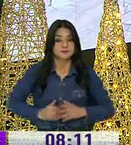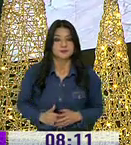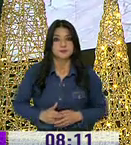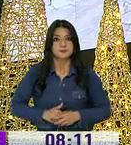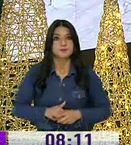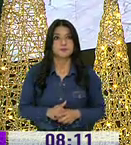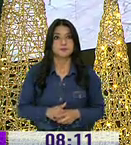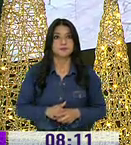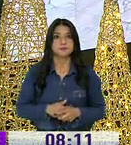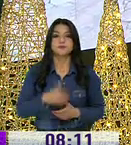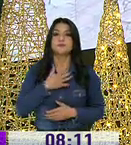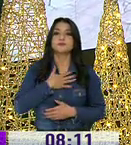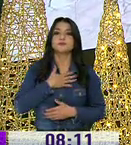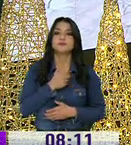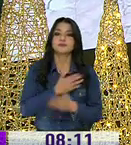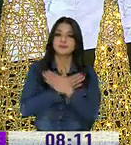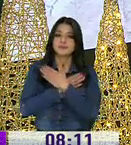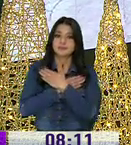Hola.